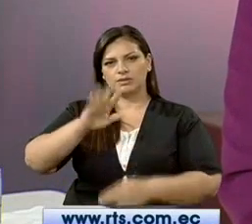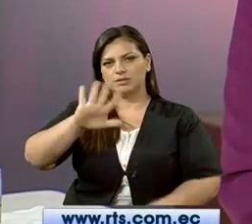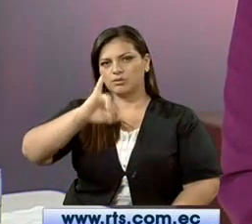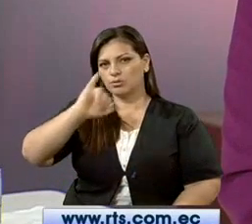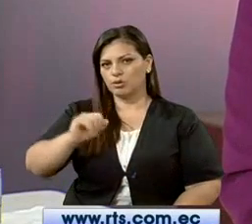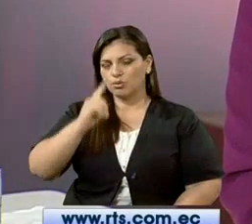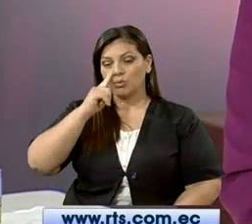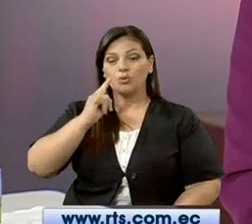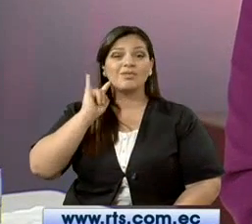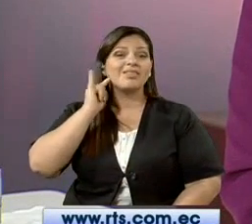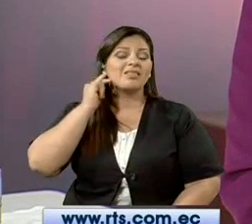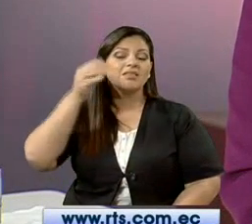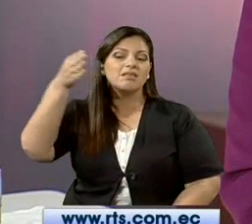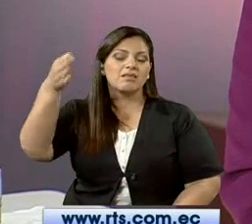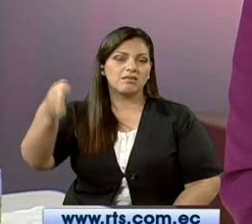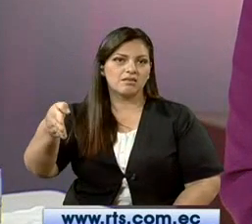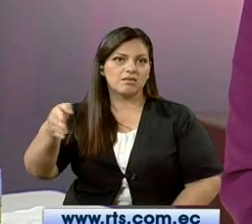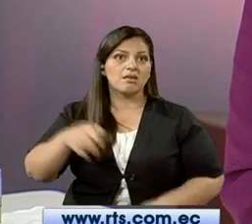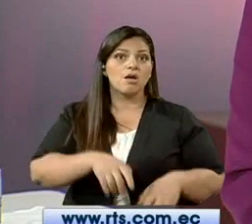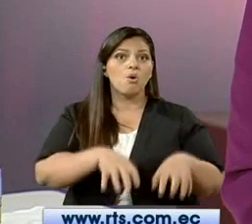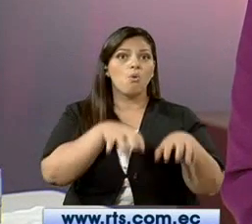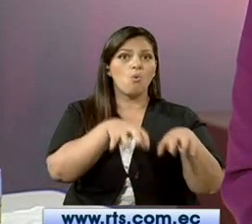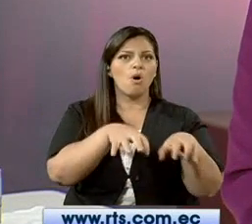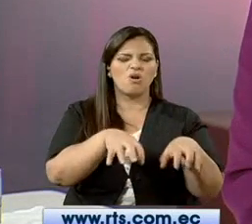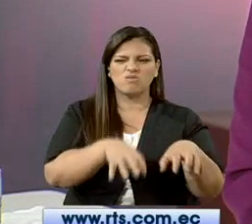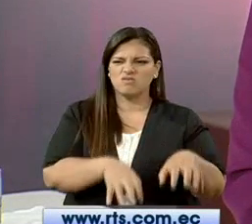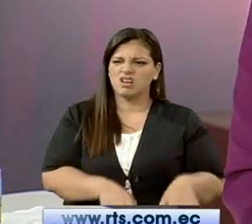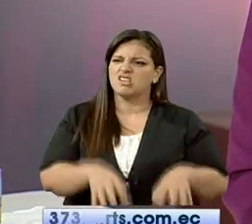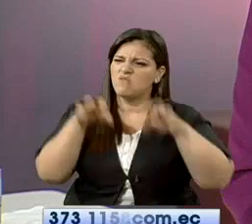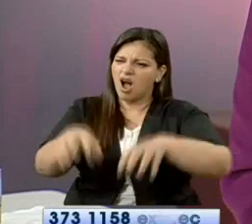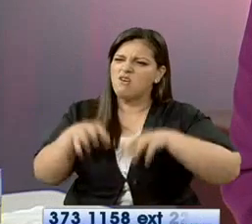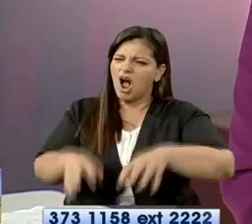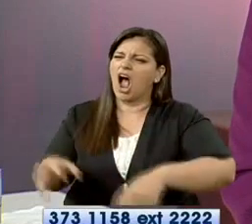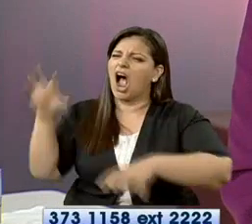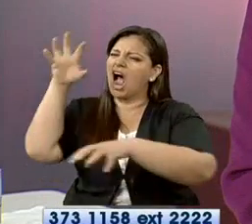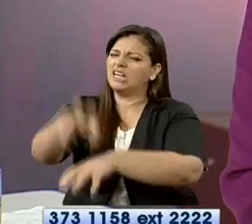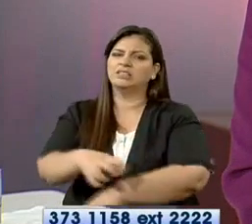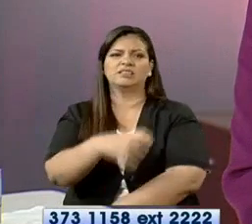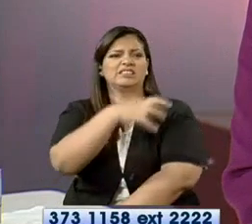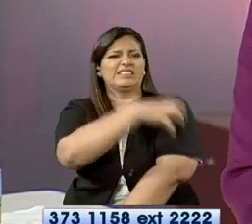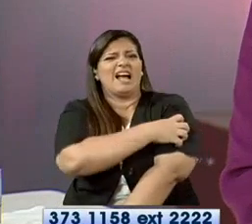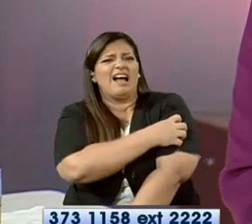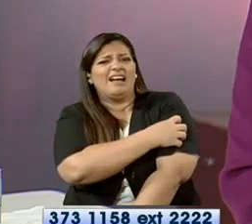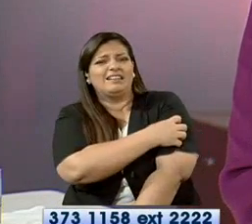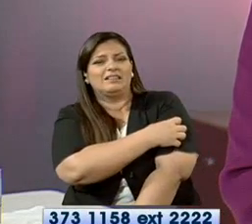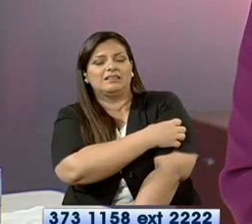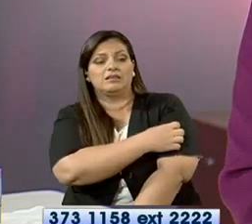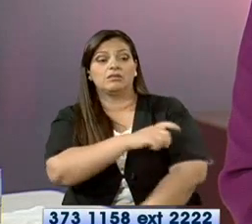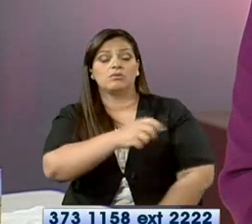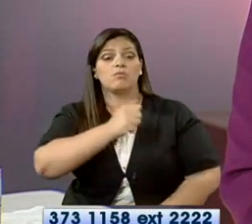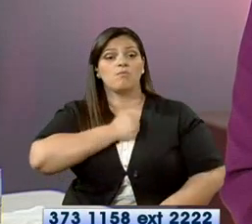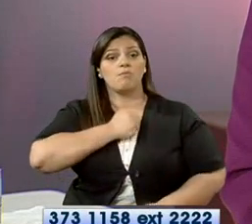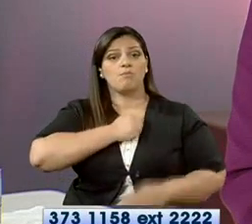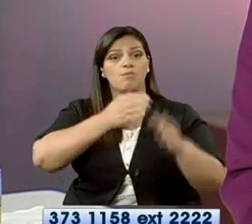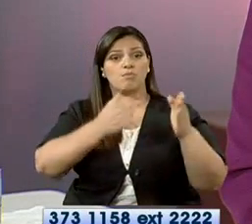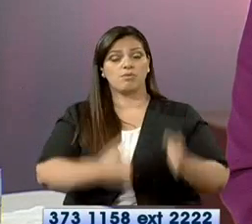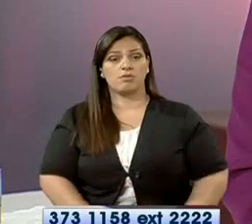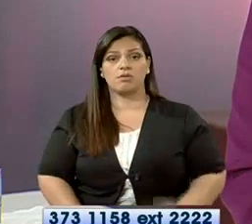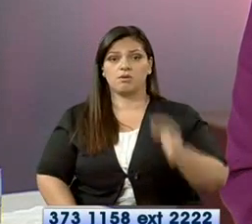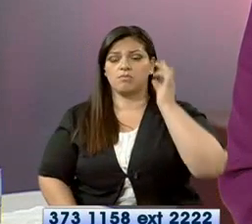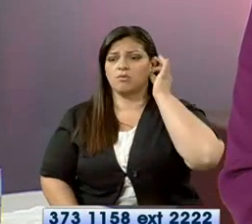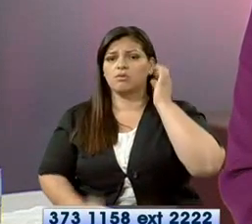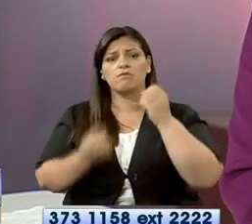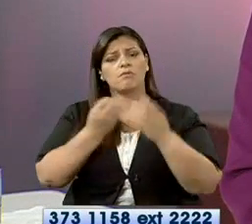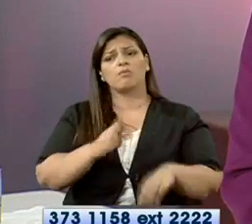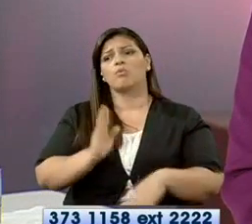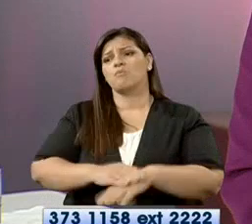la propietaria, la mascota se soltó y al ver a la menor cerca la atacó. A propósito de este hecho, un veterinario y un abogado